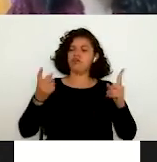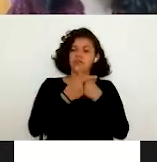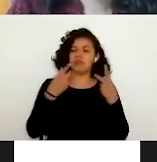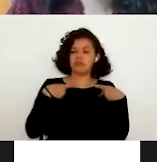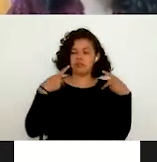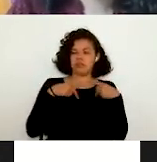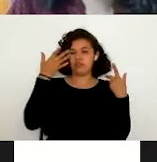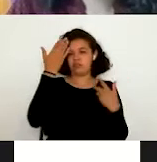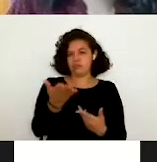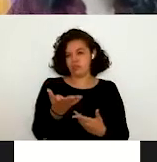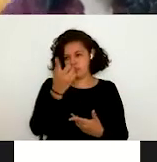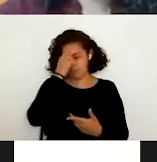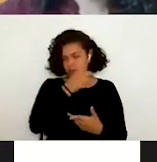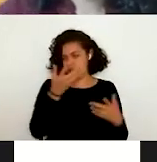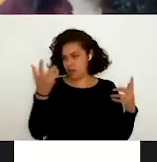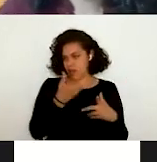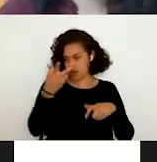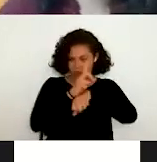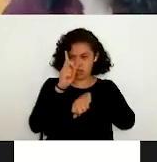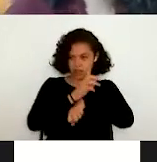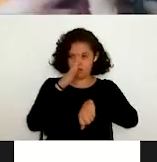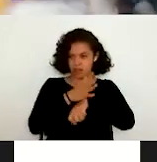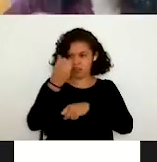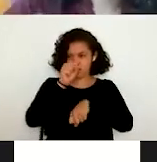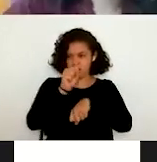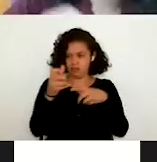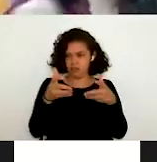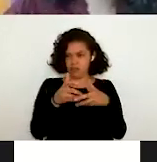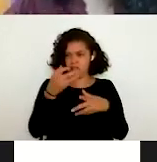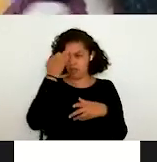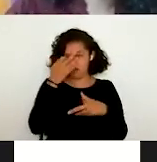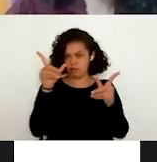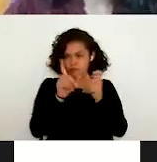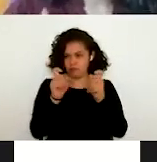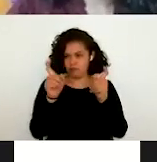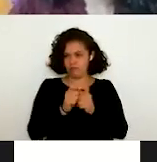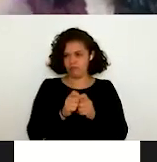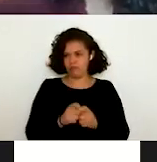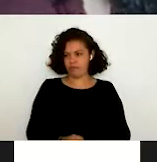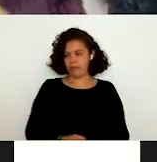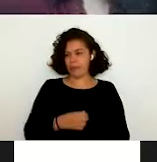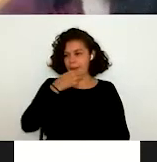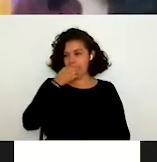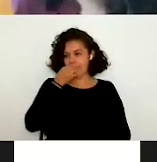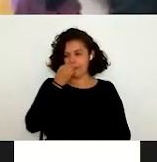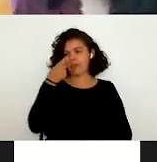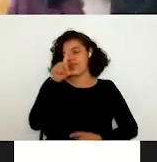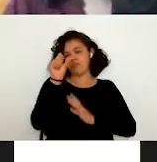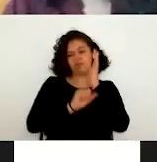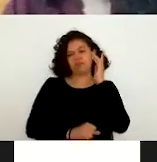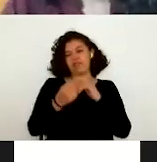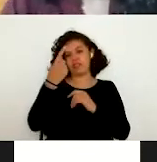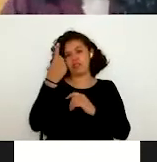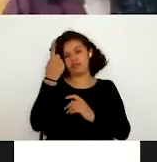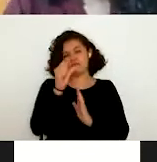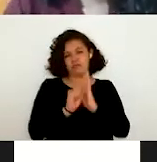que se realizara más días a la semana y entonces se redujo el tiempo y lo hicimos en 1 mes y medio, ¿no?